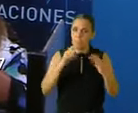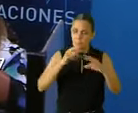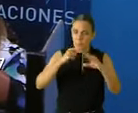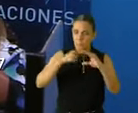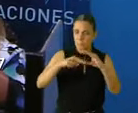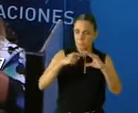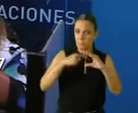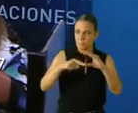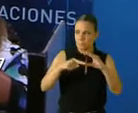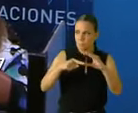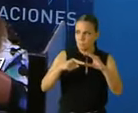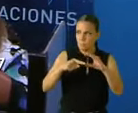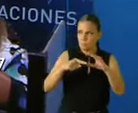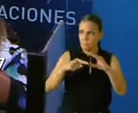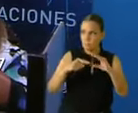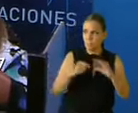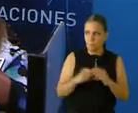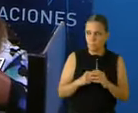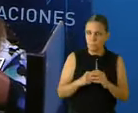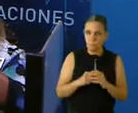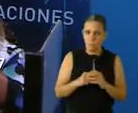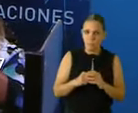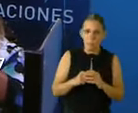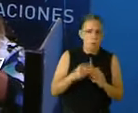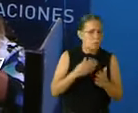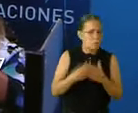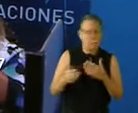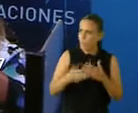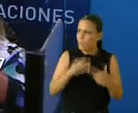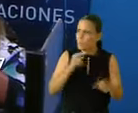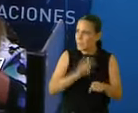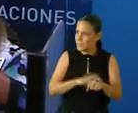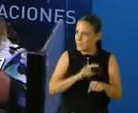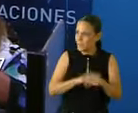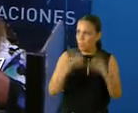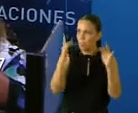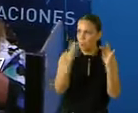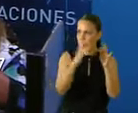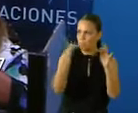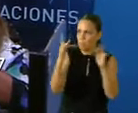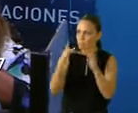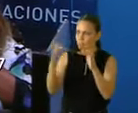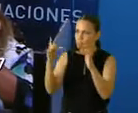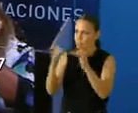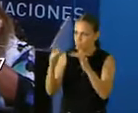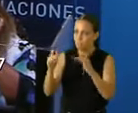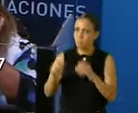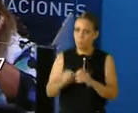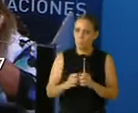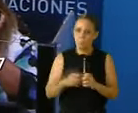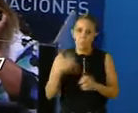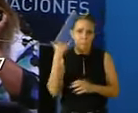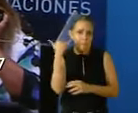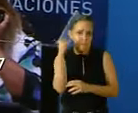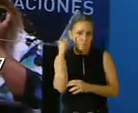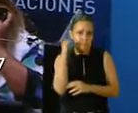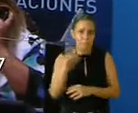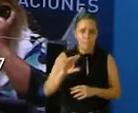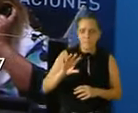repito, en cualquier momento te puedes comunicar con nosotros aquí, 787 área code, código de área